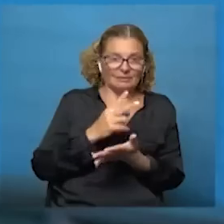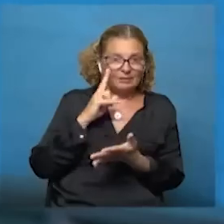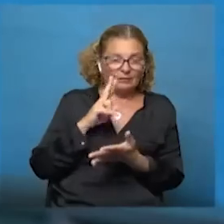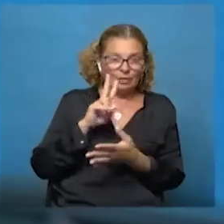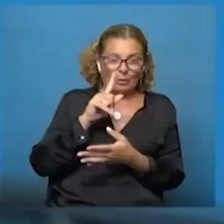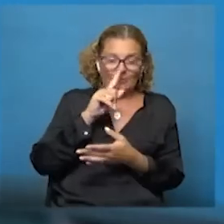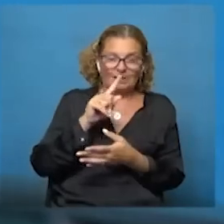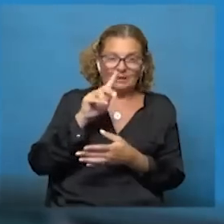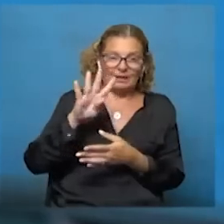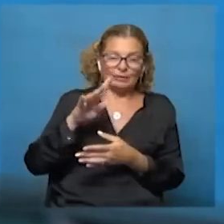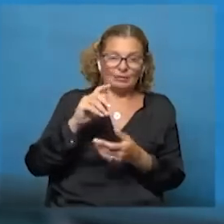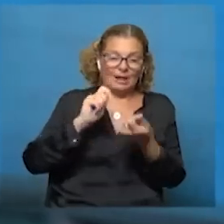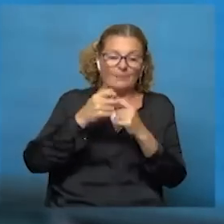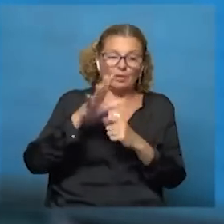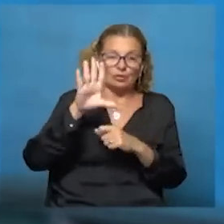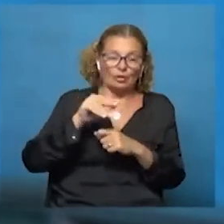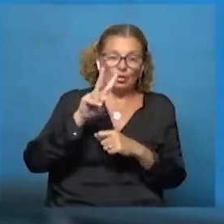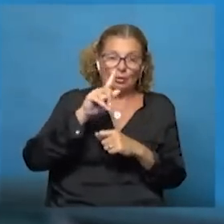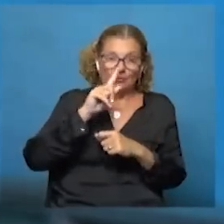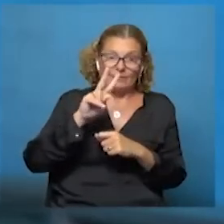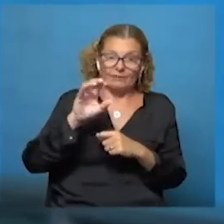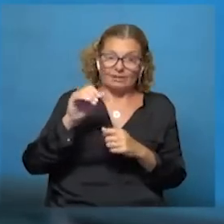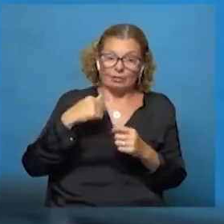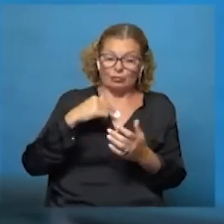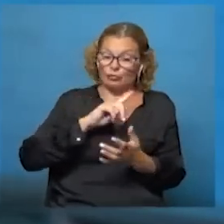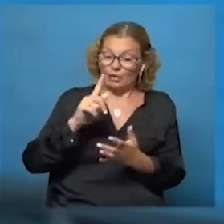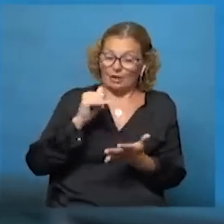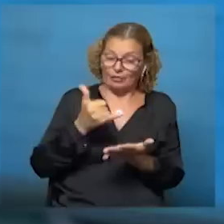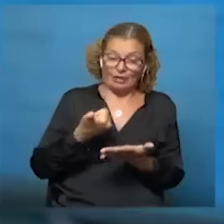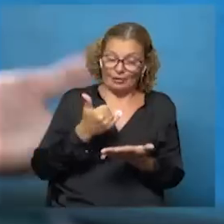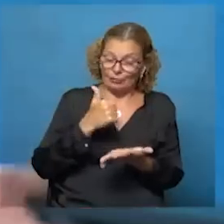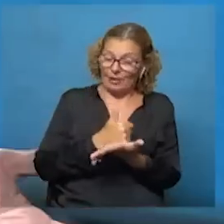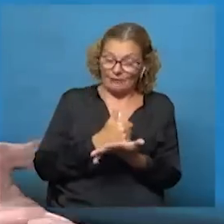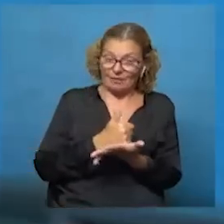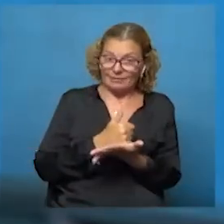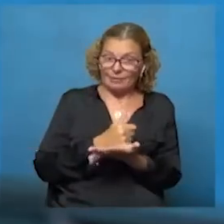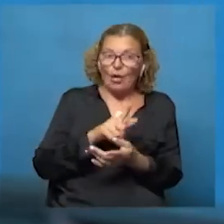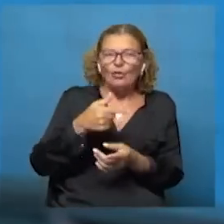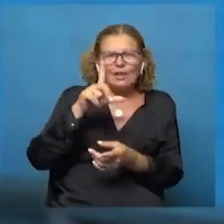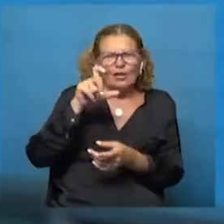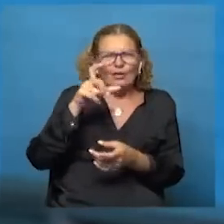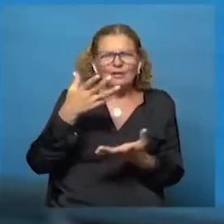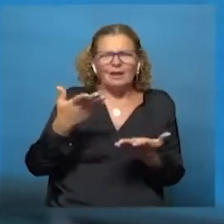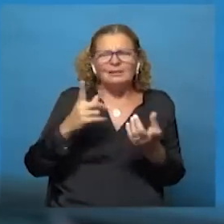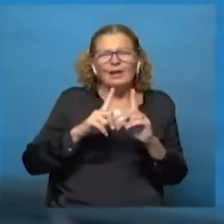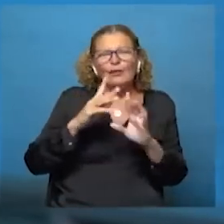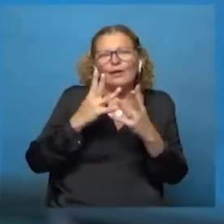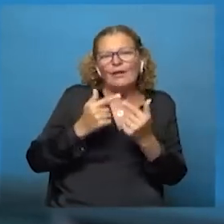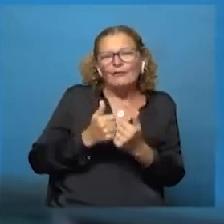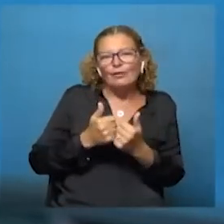2014 2020 varió tanto yo ya no estaba este que se dio otra lógica Y de alguna